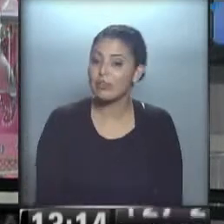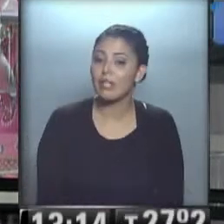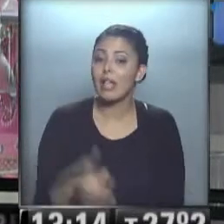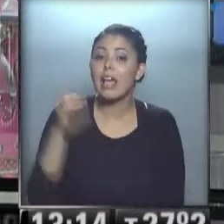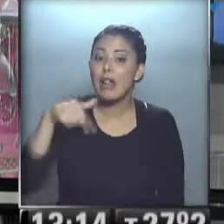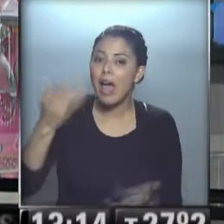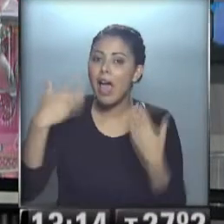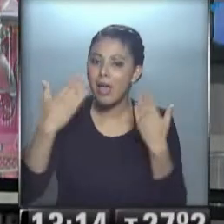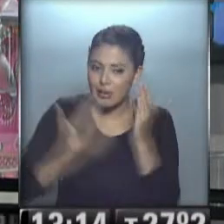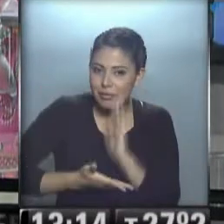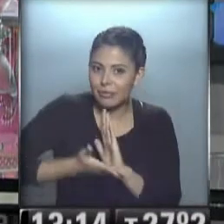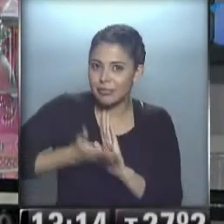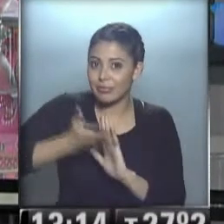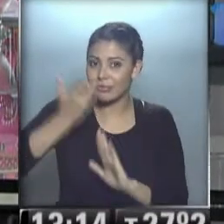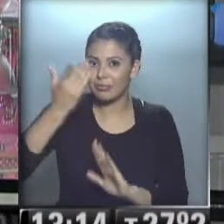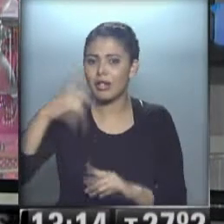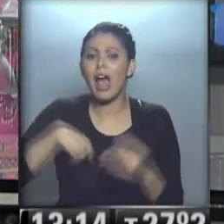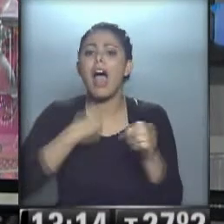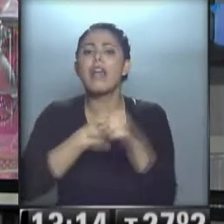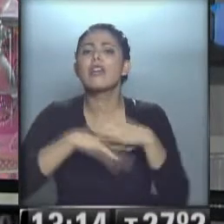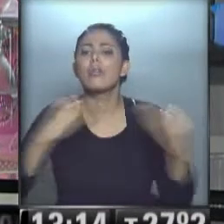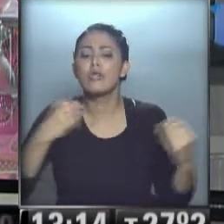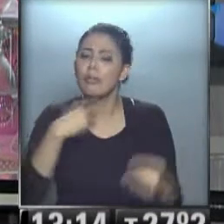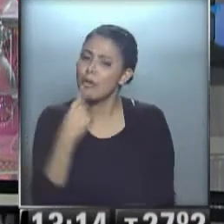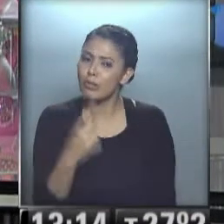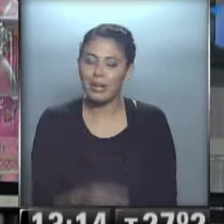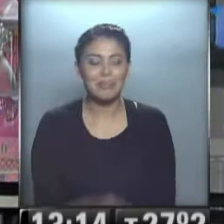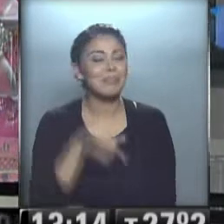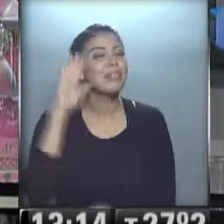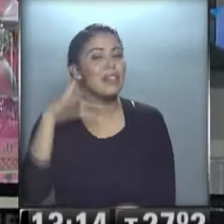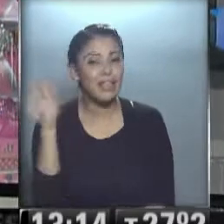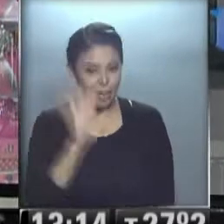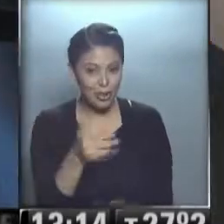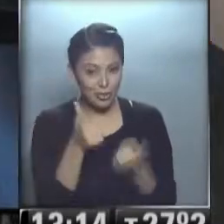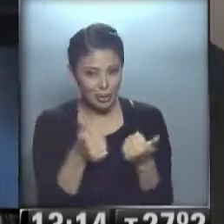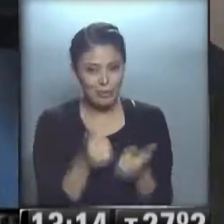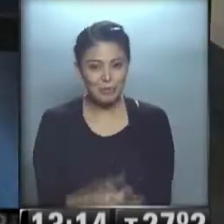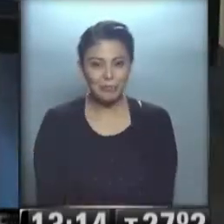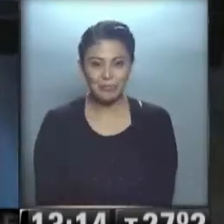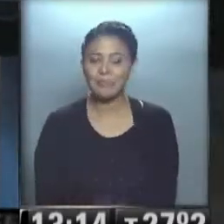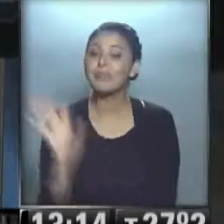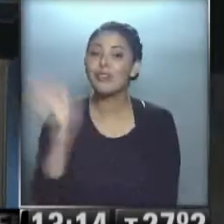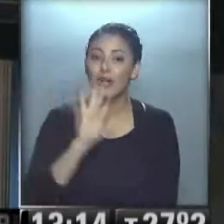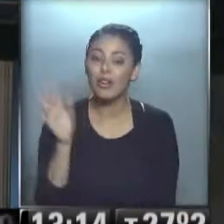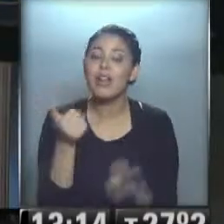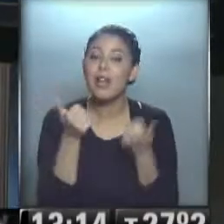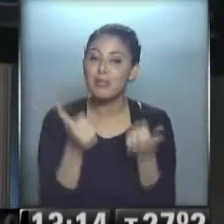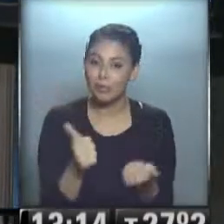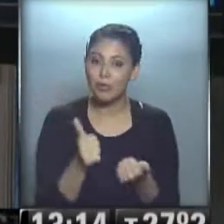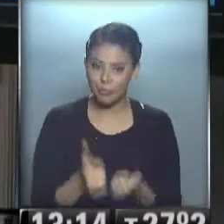Y comenzó a subir la temperatura en la ciudad de Buenos Aires. ¿A cuánto llegará? ¿Se lo preguntamos? A Nadia. Hola, Nadia, ¿cómo estás? Hola, muy bien. Bueno,